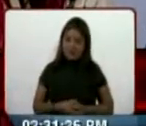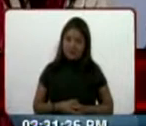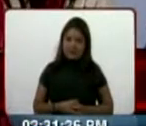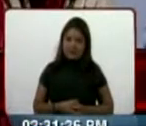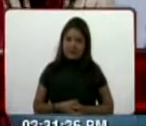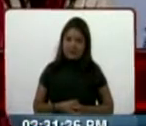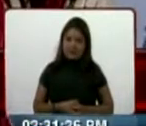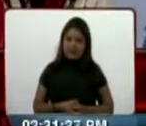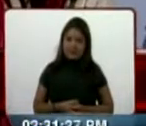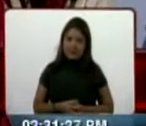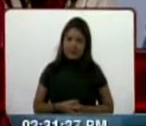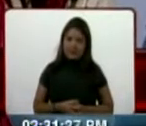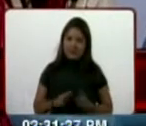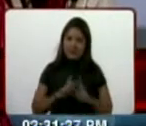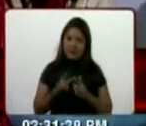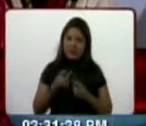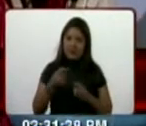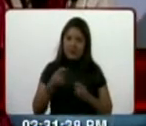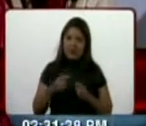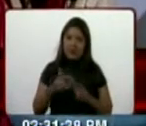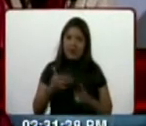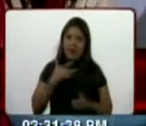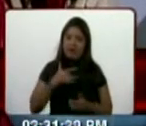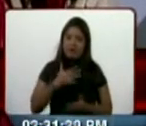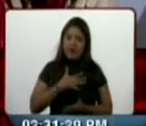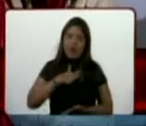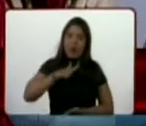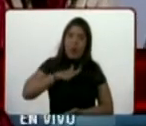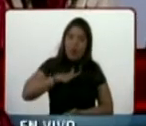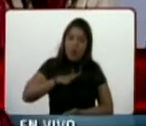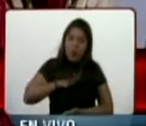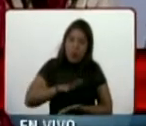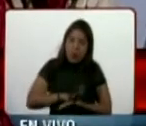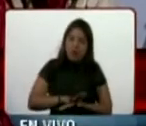Colocar allí para sentirse tranquilo de alma,